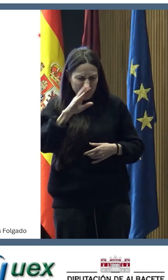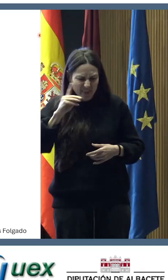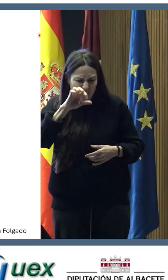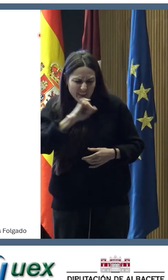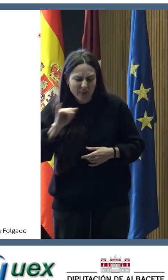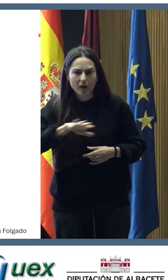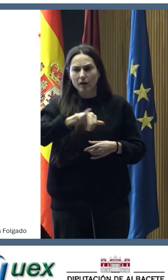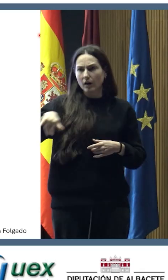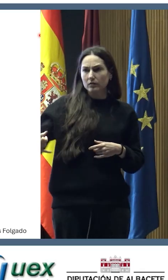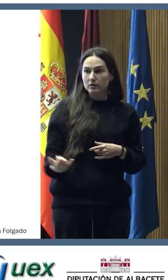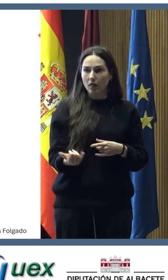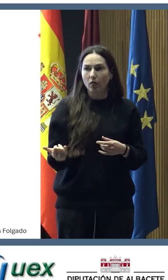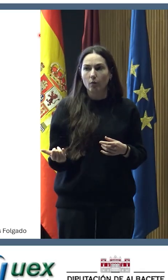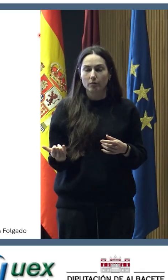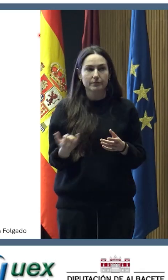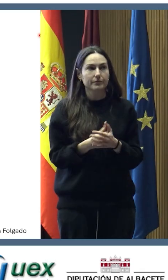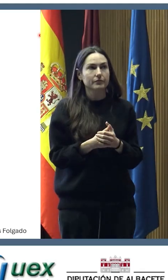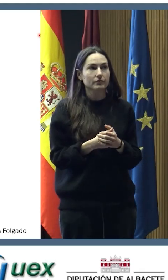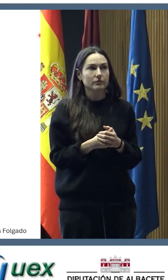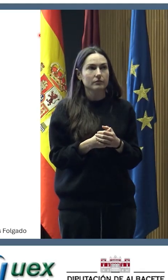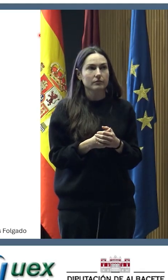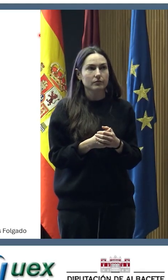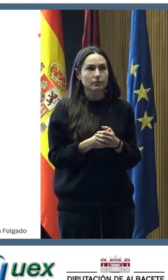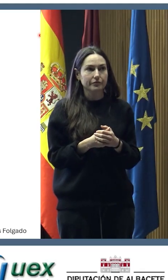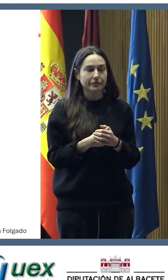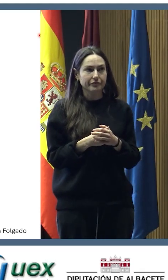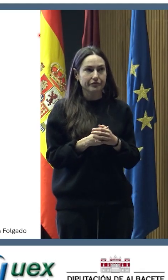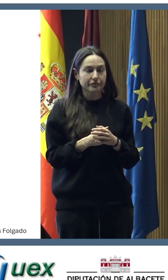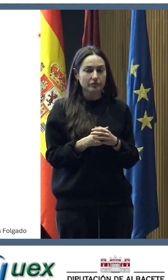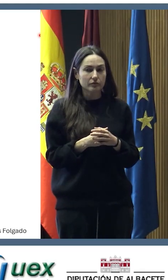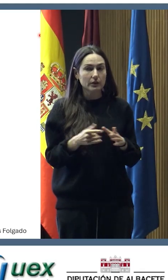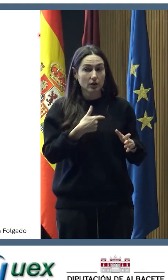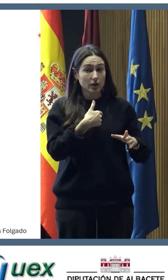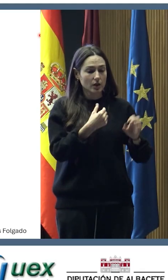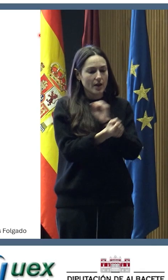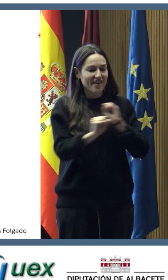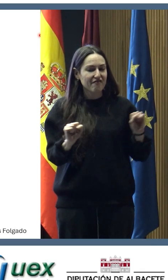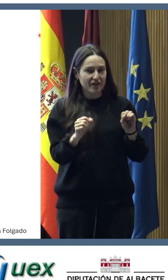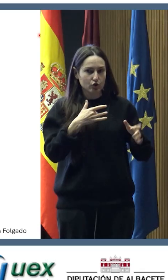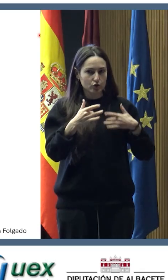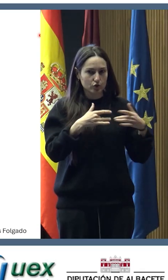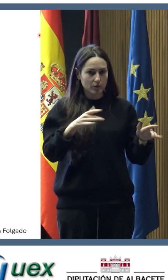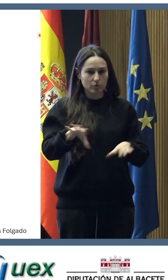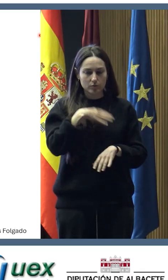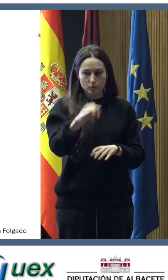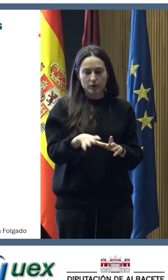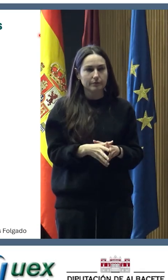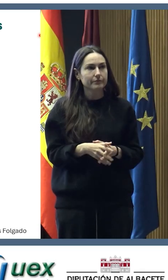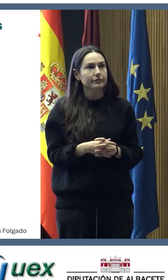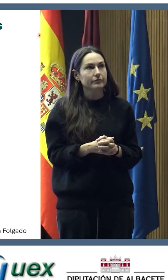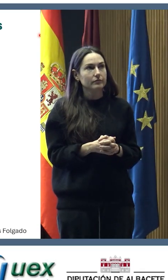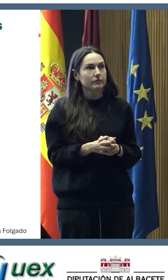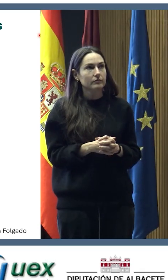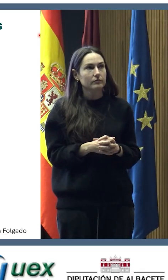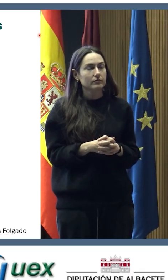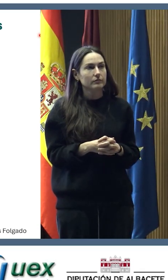inusual. Todo esto es sintomatología de un posible infarto.